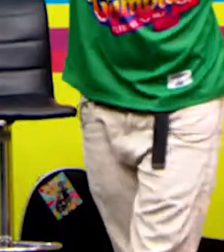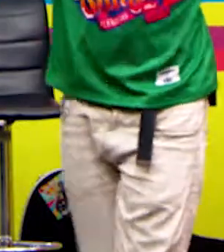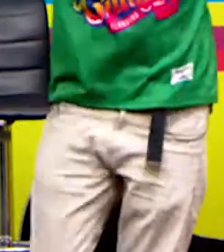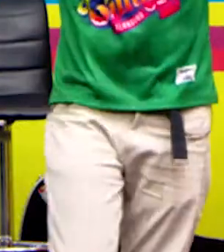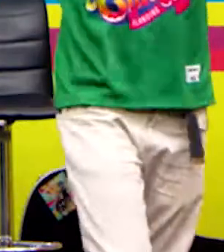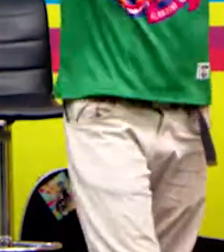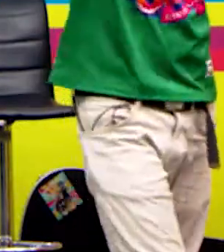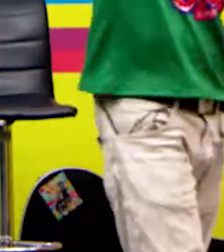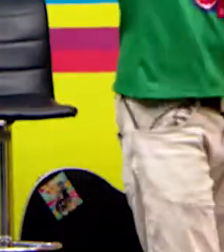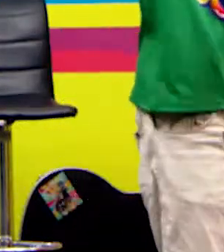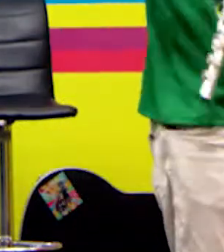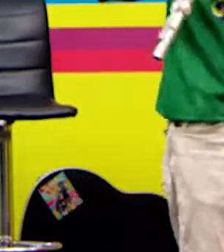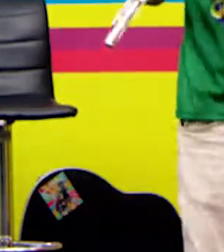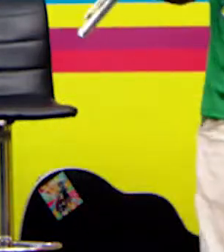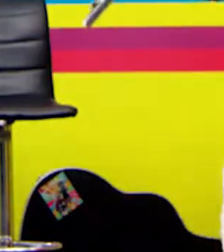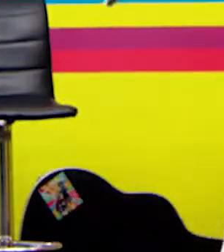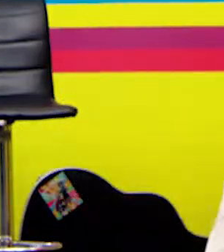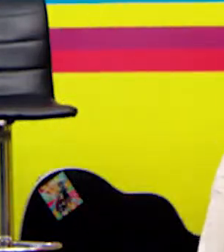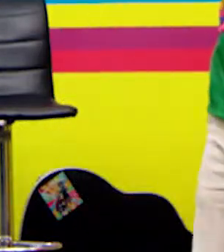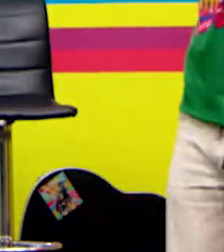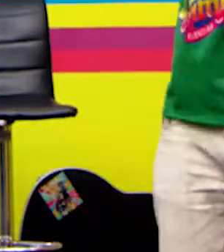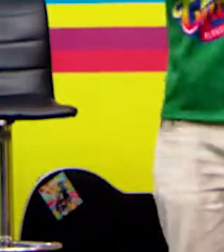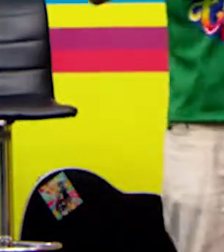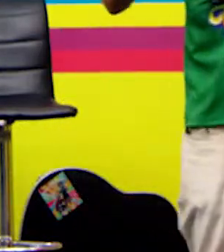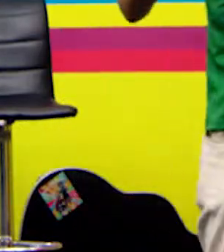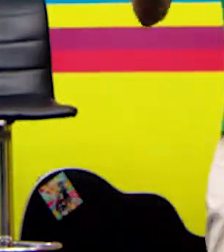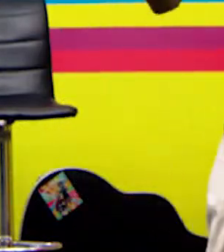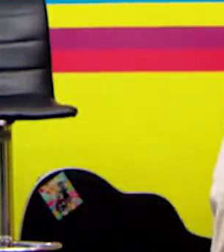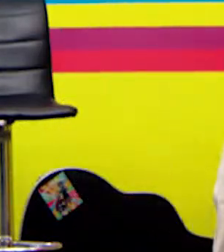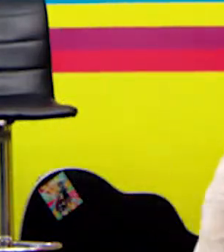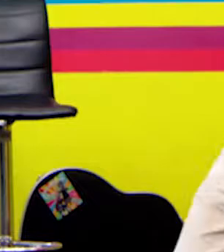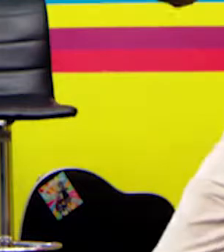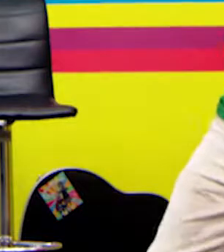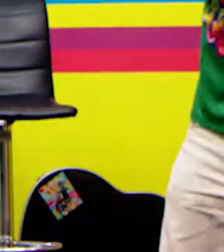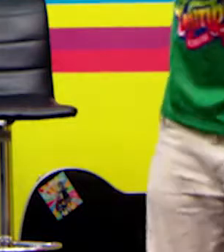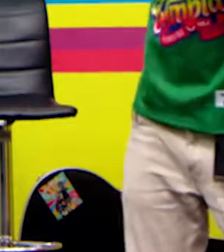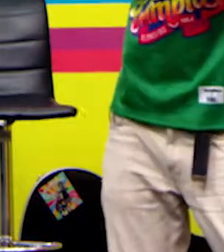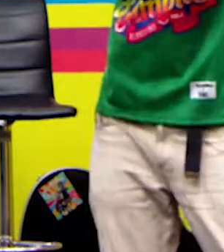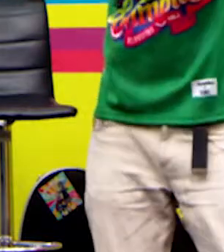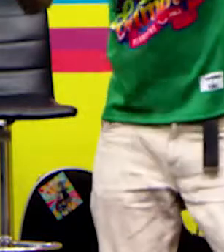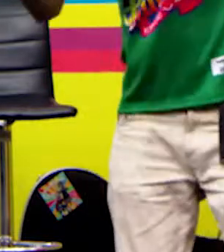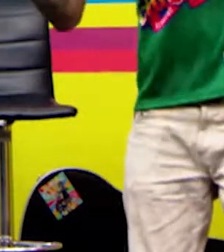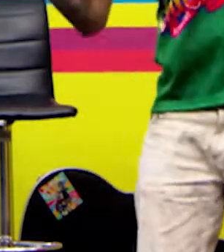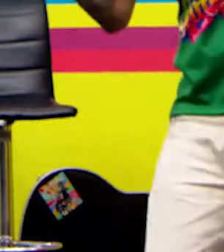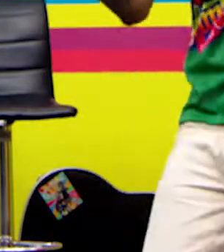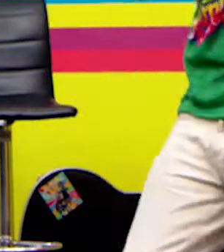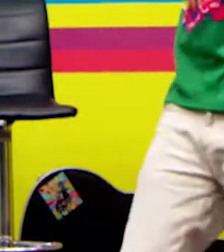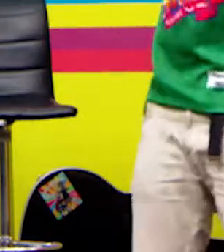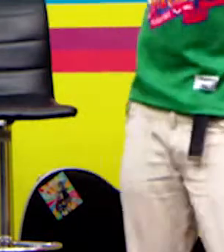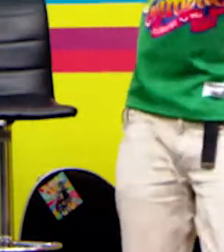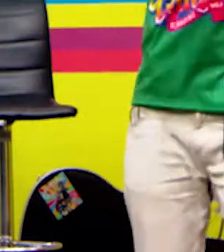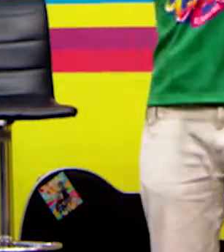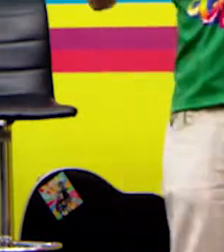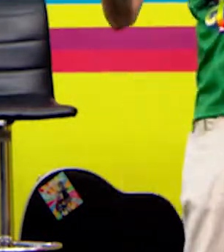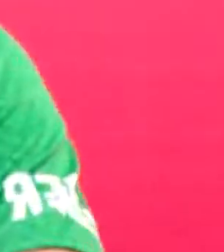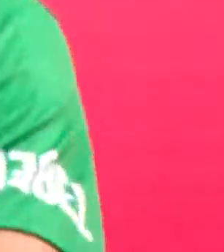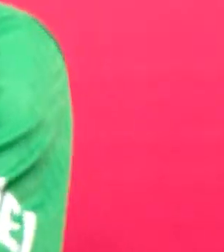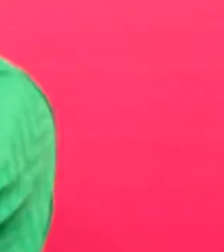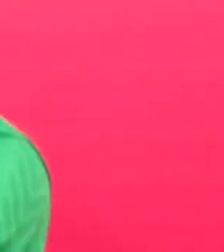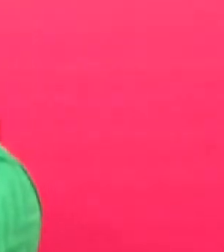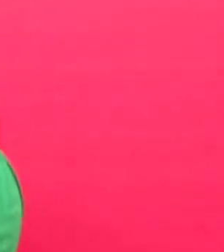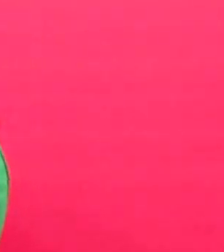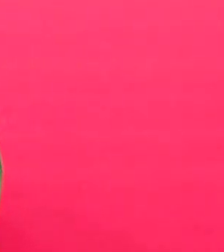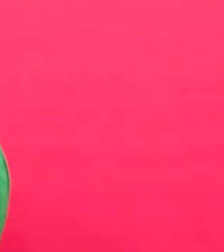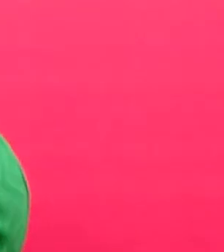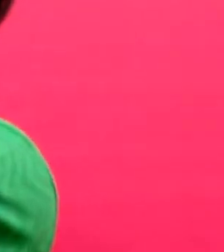harto y barato. ¿Eh? Quiero comer harto y barato. Harto y barato,